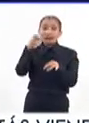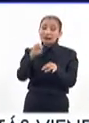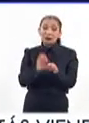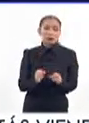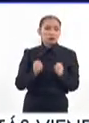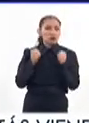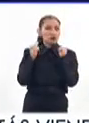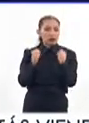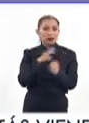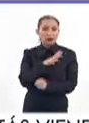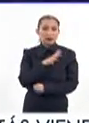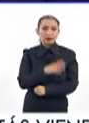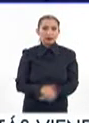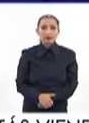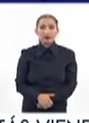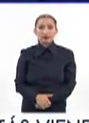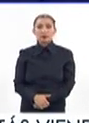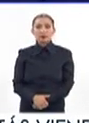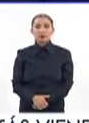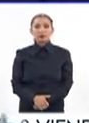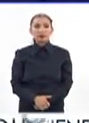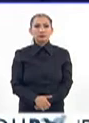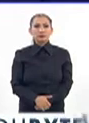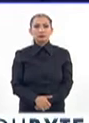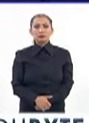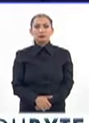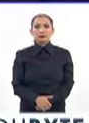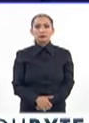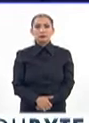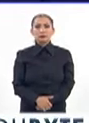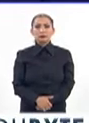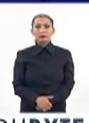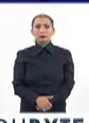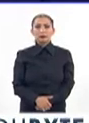lo más poderoso que tenemos. Esta